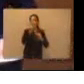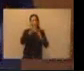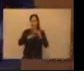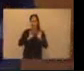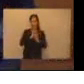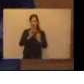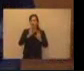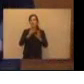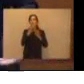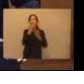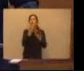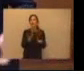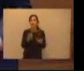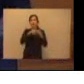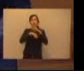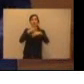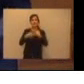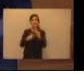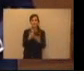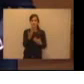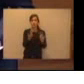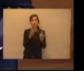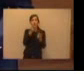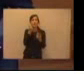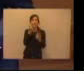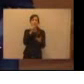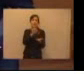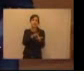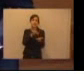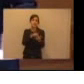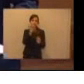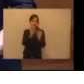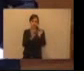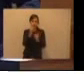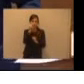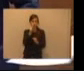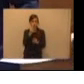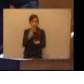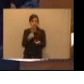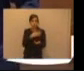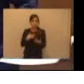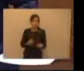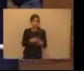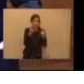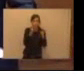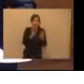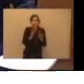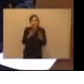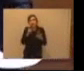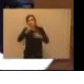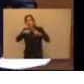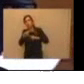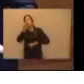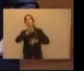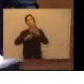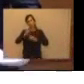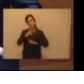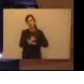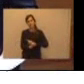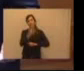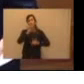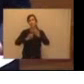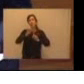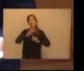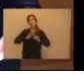ejemplo, de la gestión de tributos en Oviedo, y yo soy partidario de que sea pública, pero luego ya ve, hay problemas porque todas